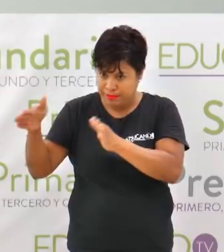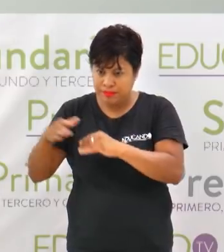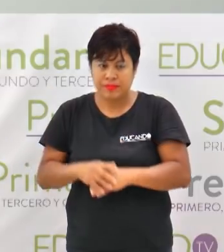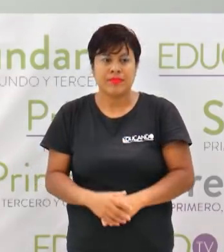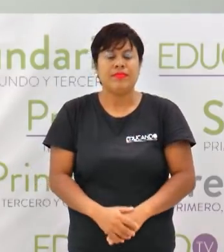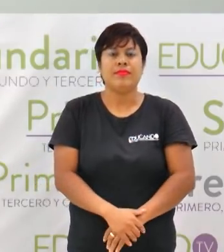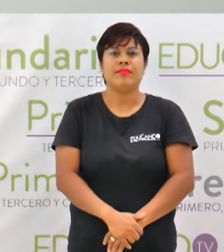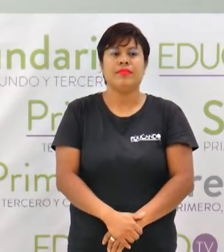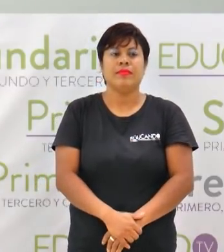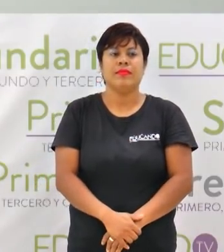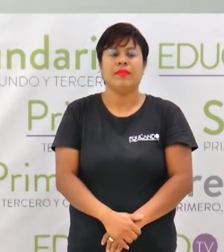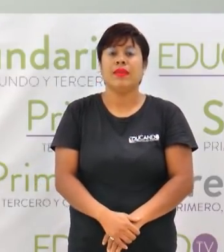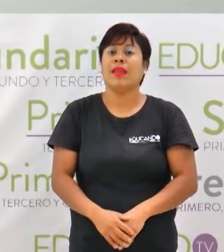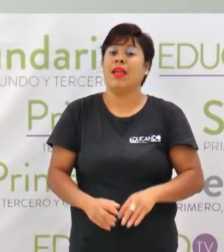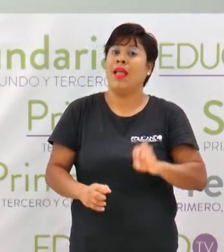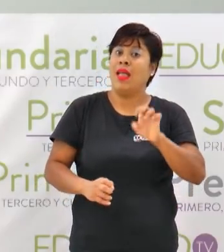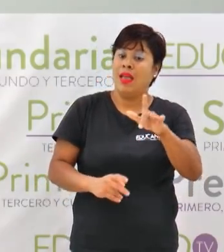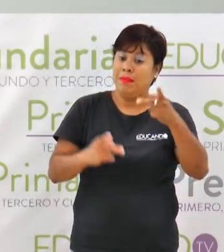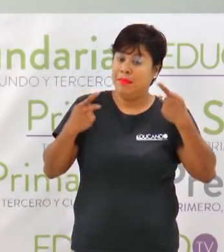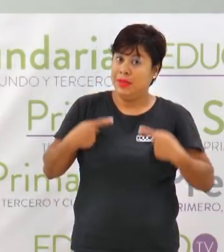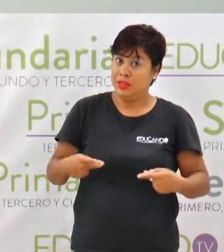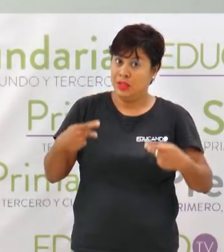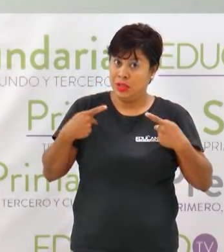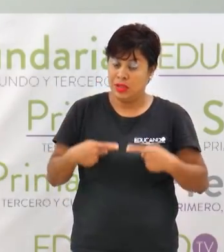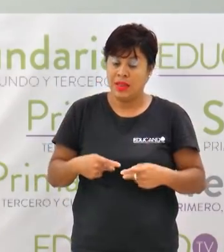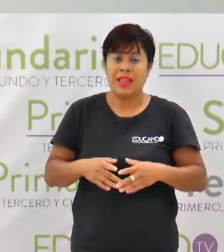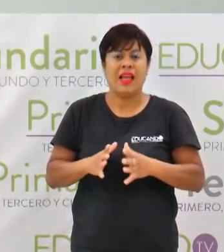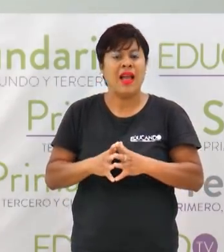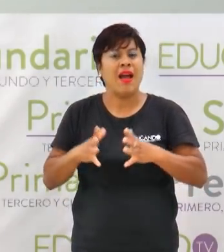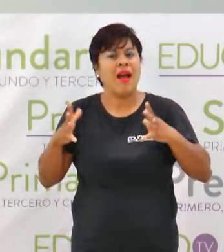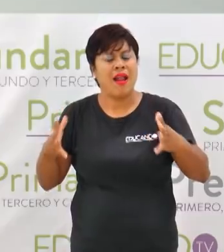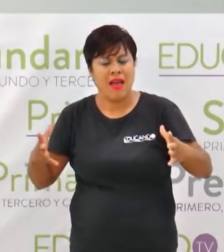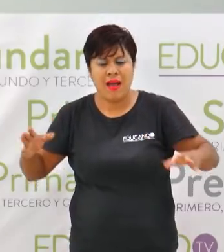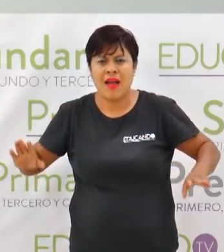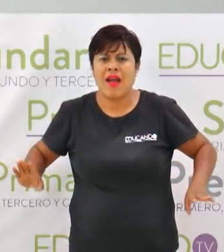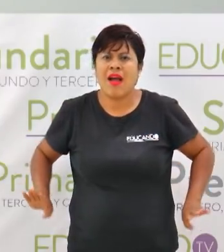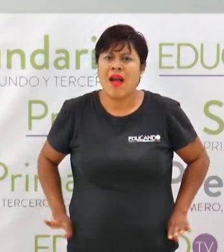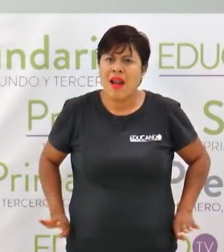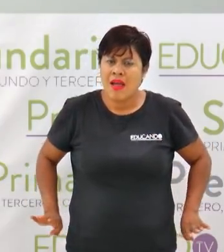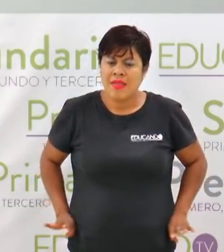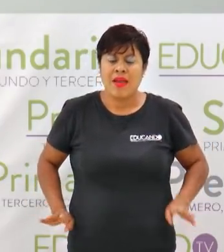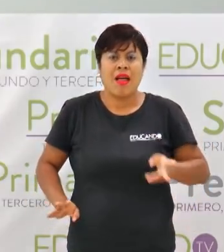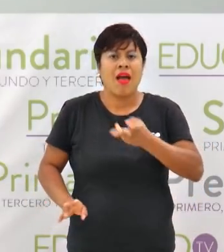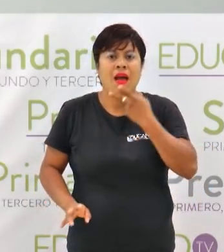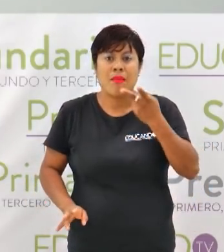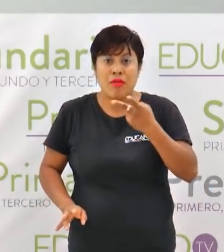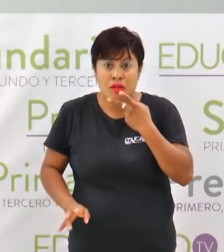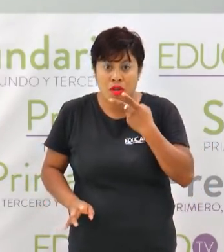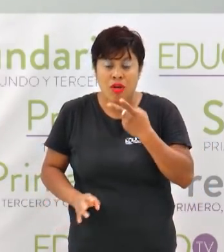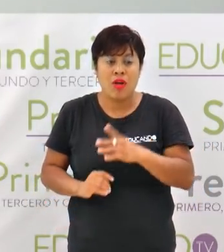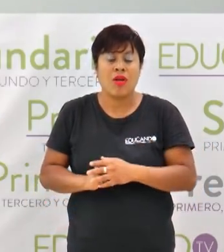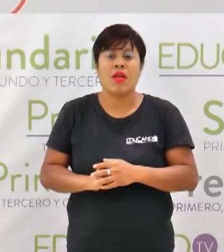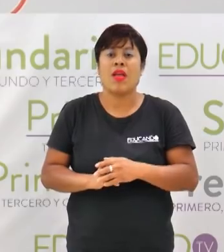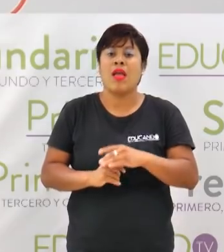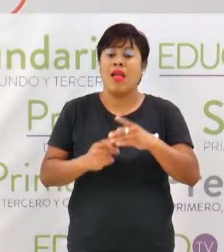siguiente. El personaje de gran carácter habló a